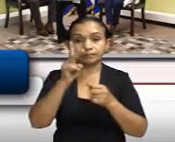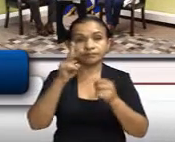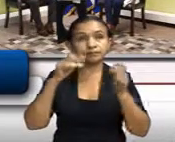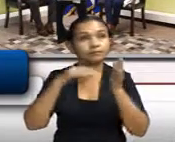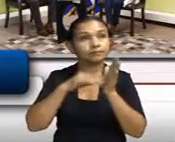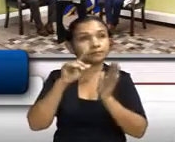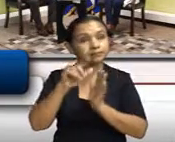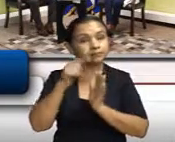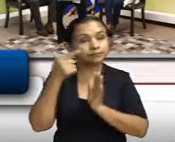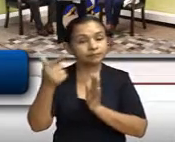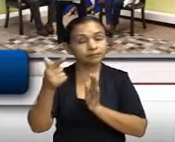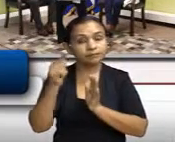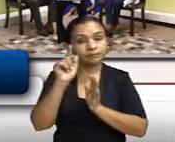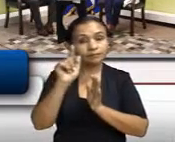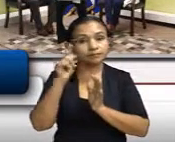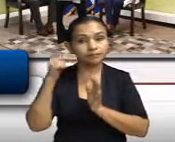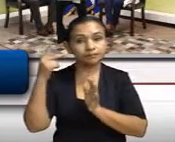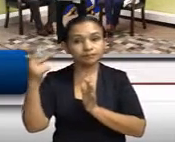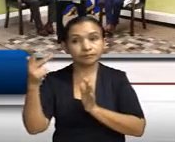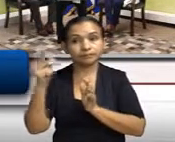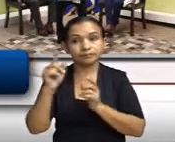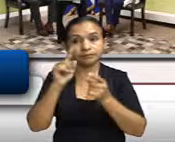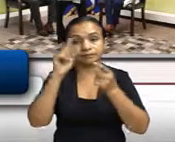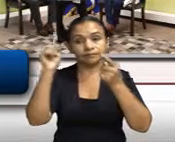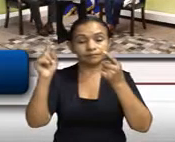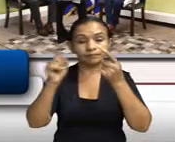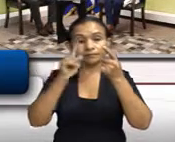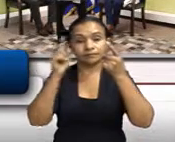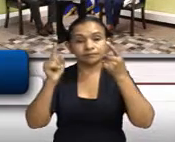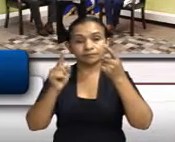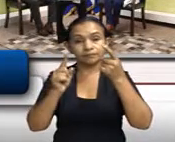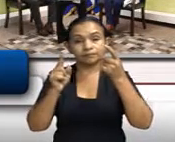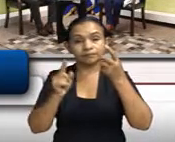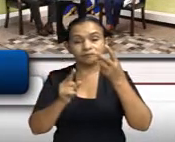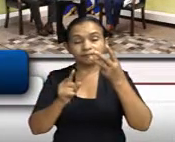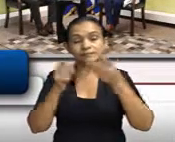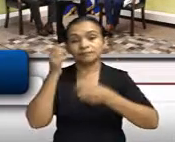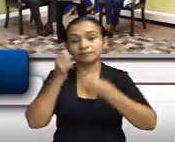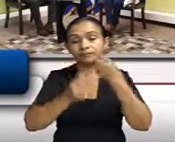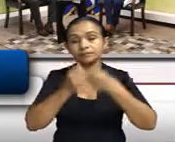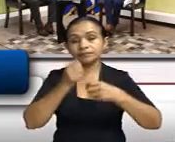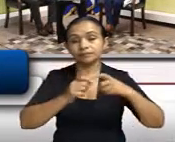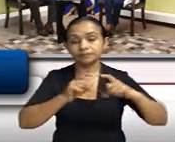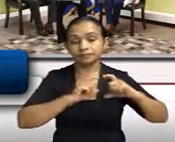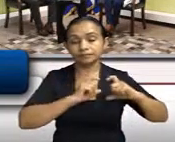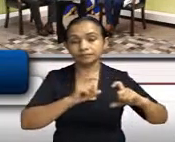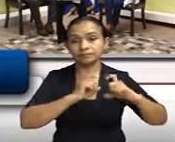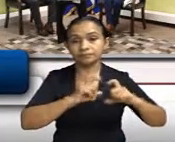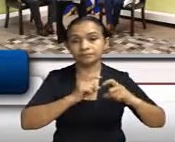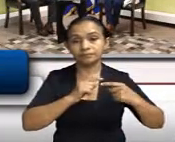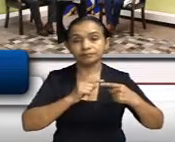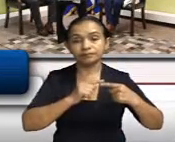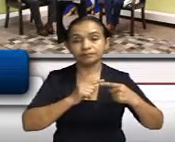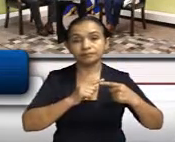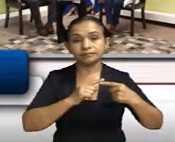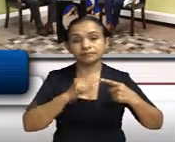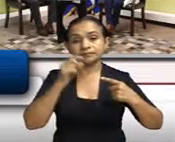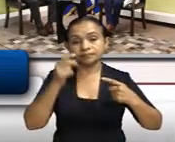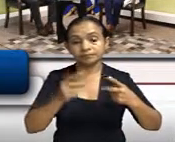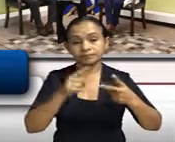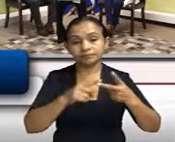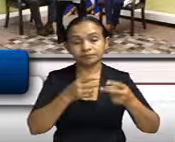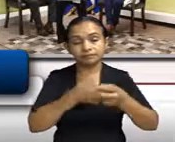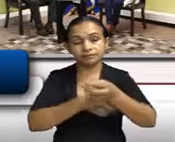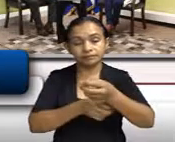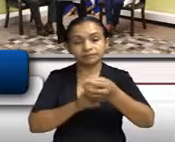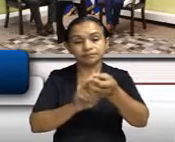y 18 está en el primer lugar de los eventos cardiovasculares. La infarto agudo de miocardio, segundo hipertensión y tercero